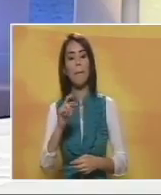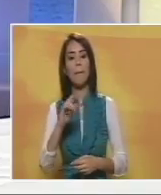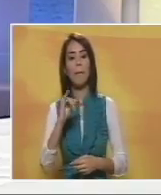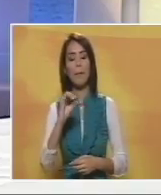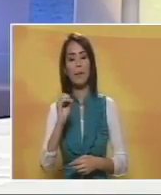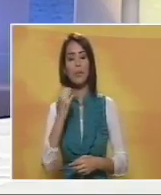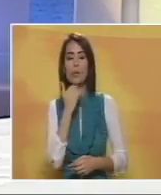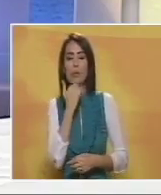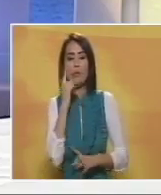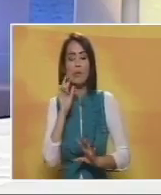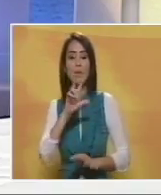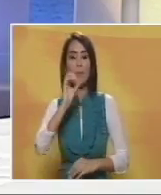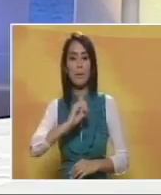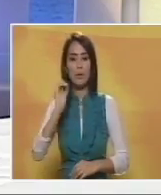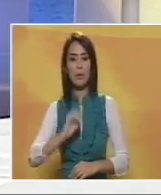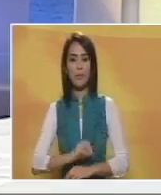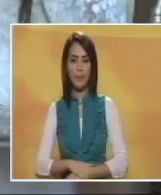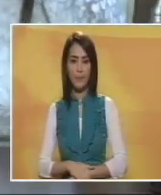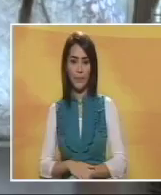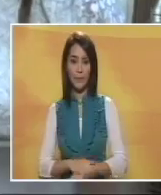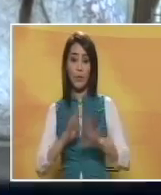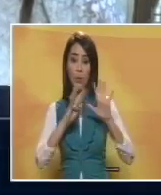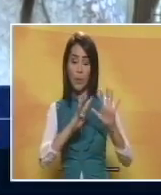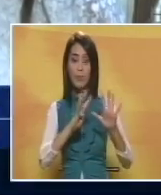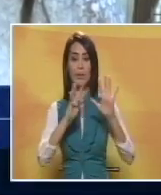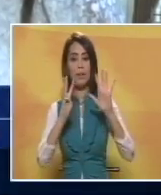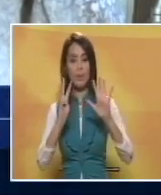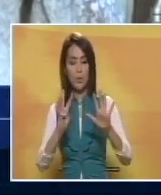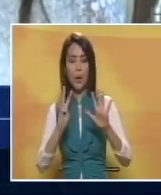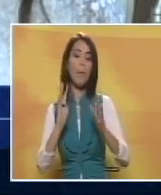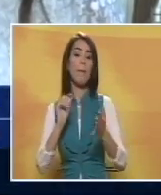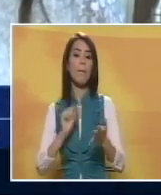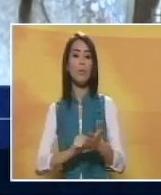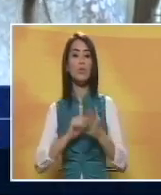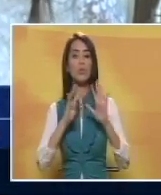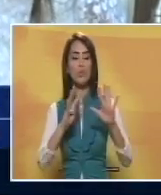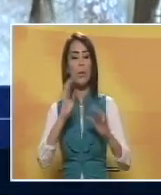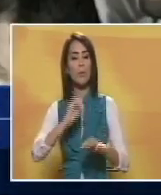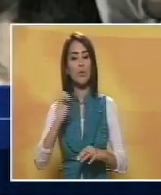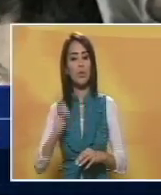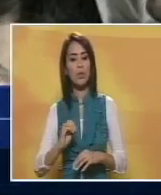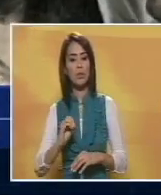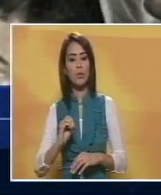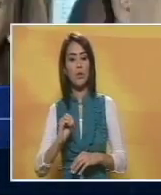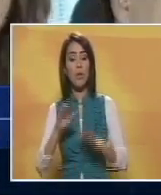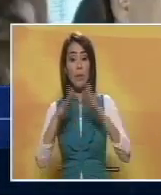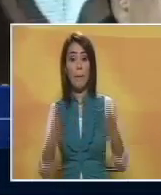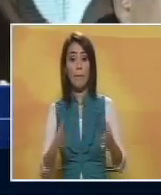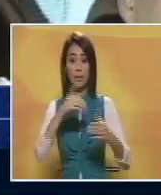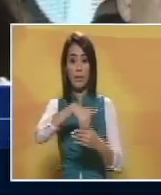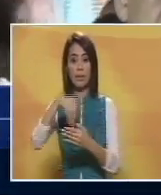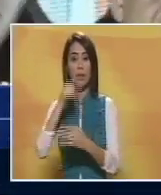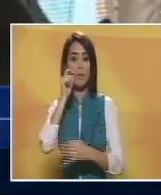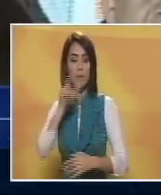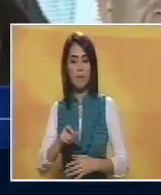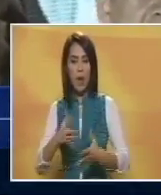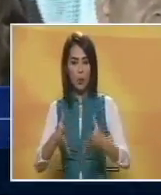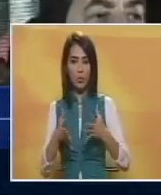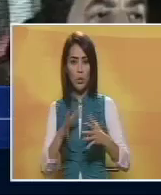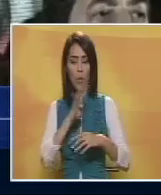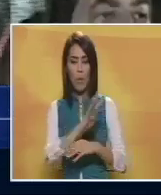de apenas 3%. Con 99.48% del escrutinio de las mesas electorales, Abdo Benítez